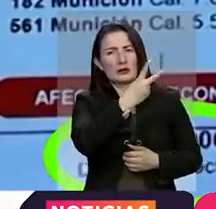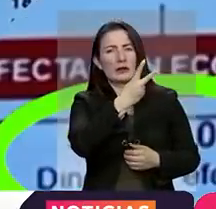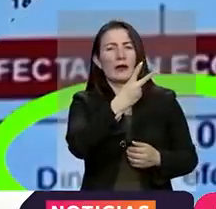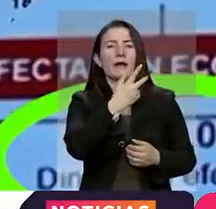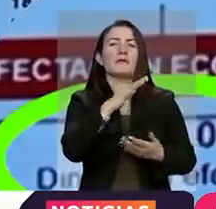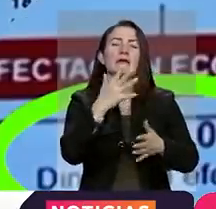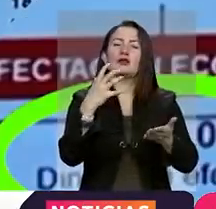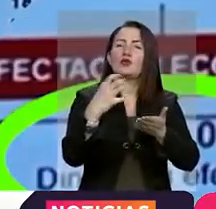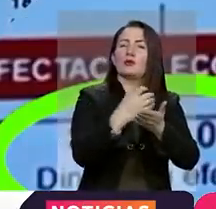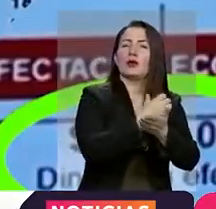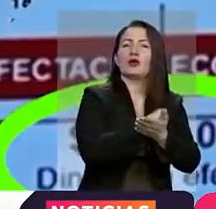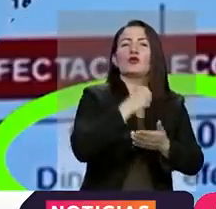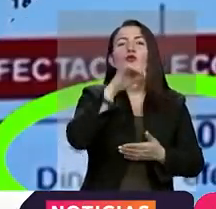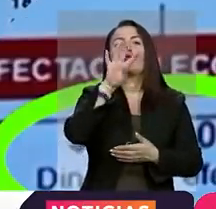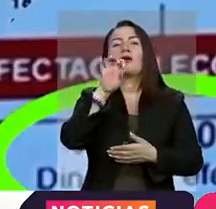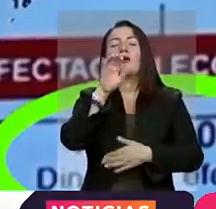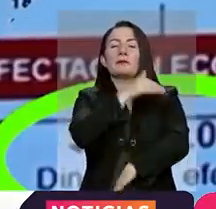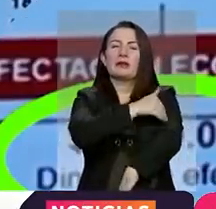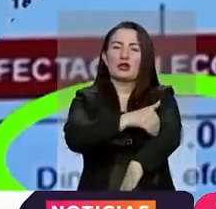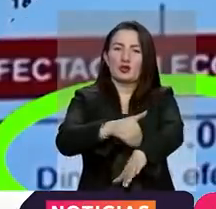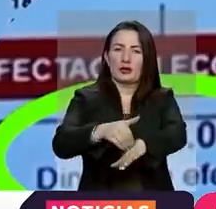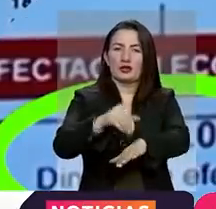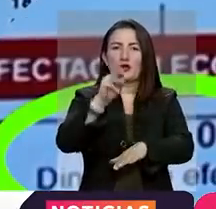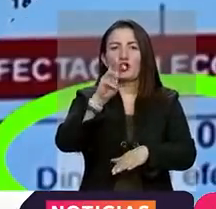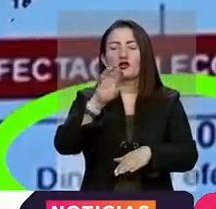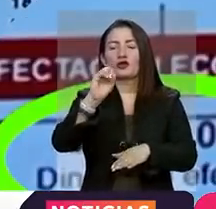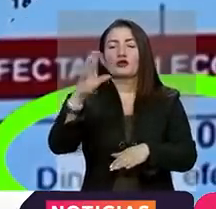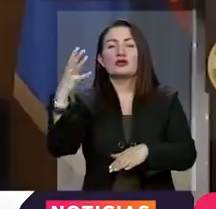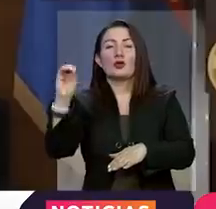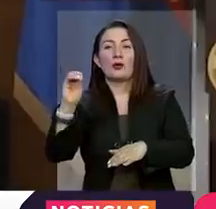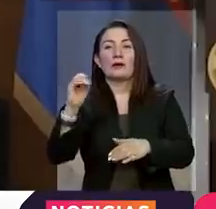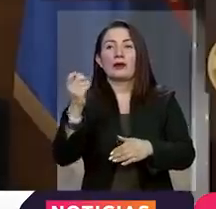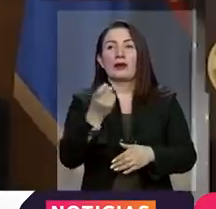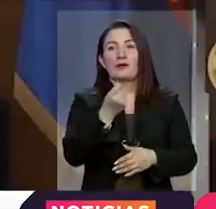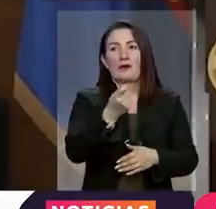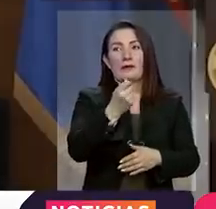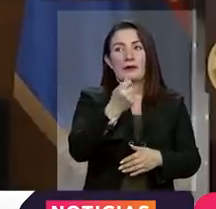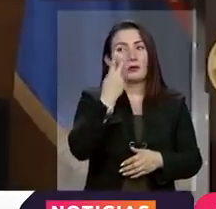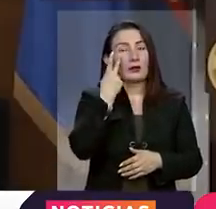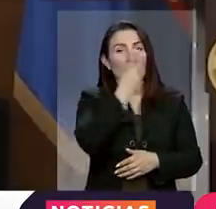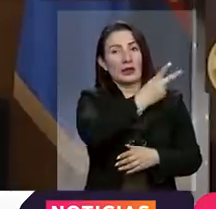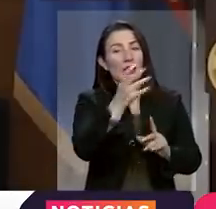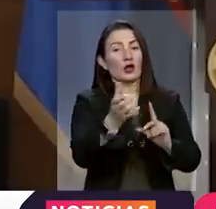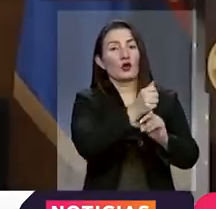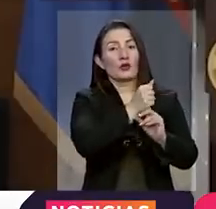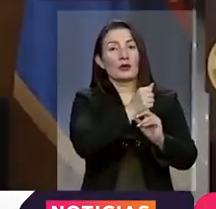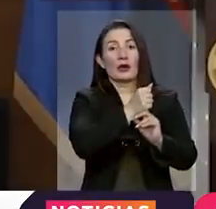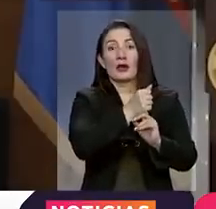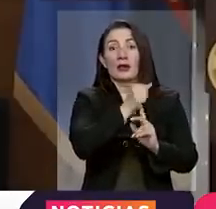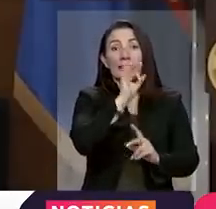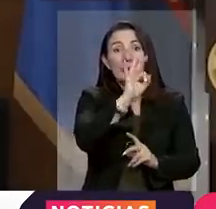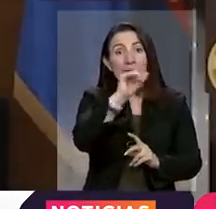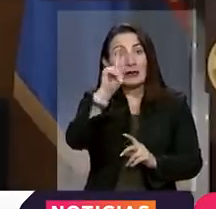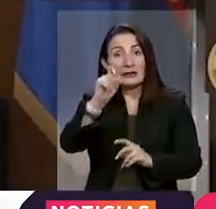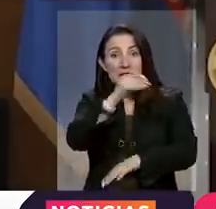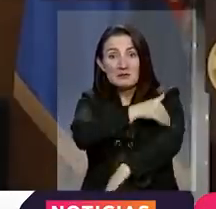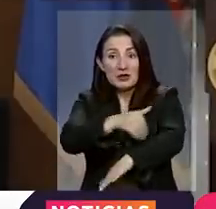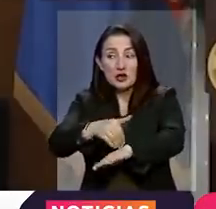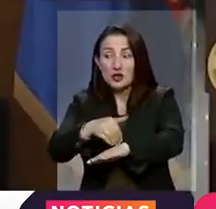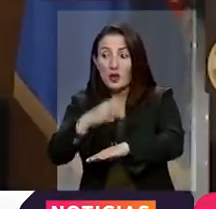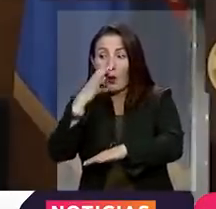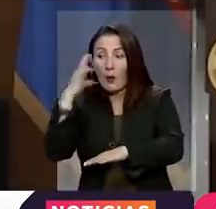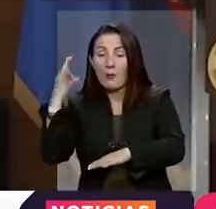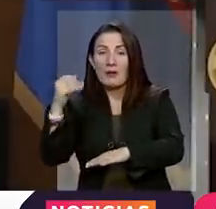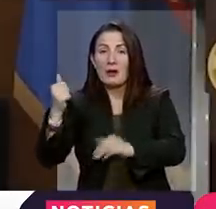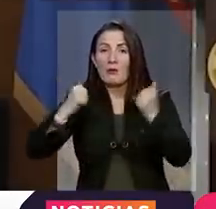solo se incautaron 9.850.000 pesos en efectivo. Un dinero que se encontraba también. No están ni los 36 millones del señor del